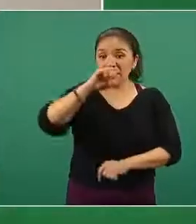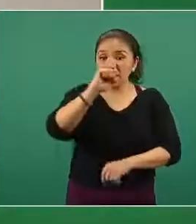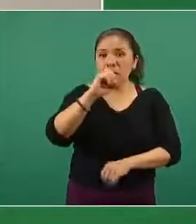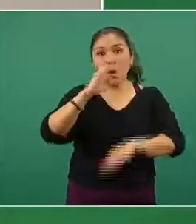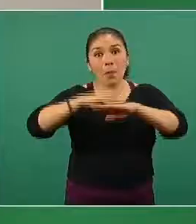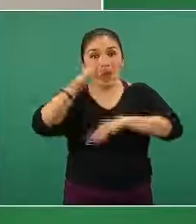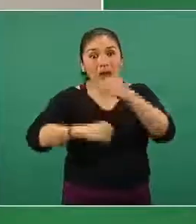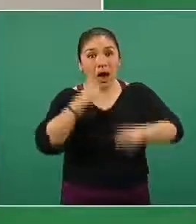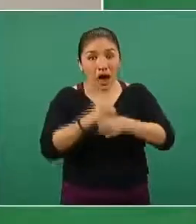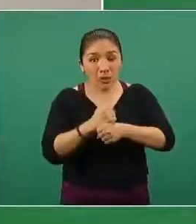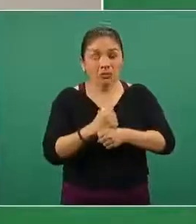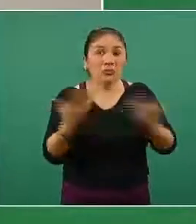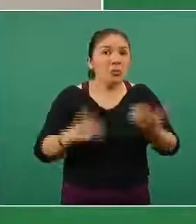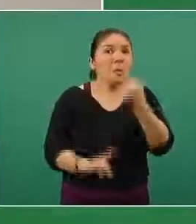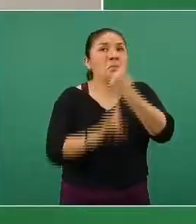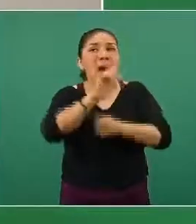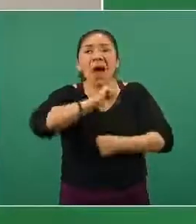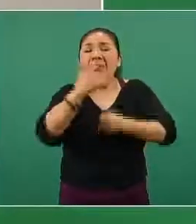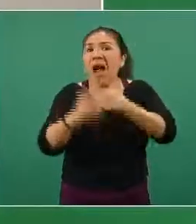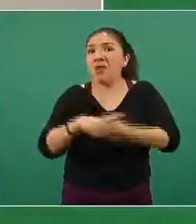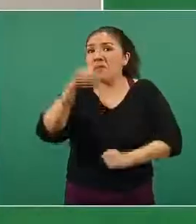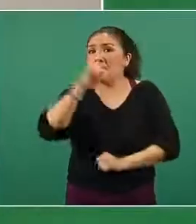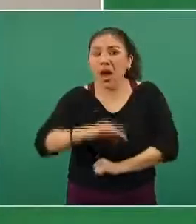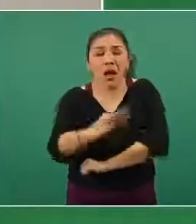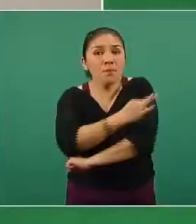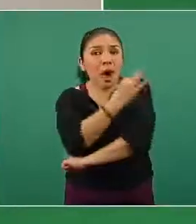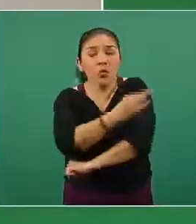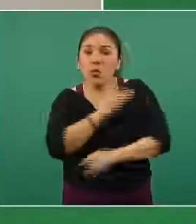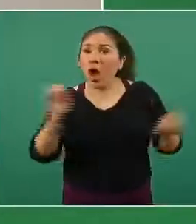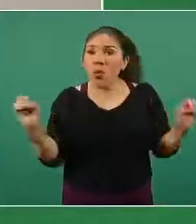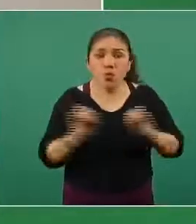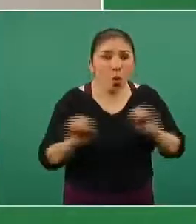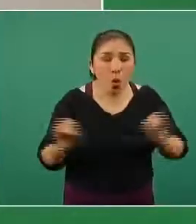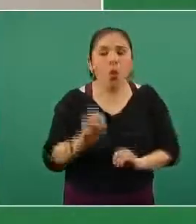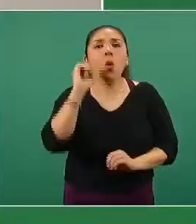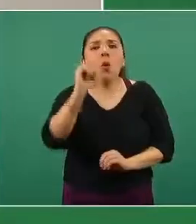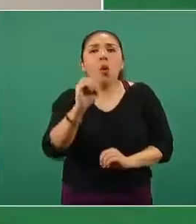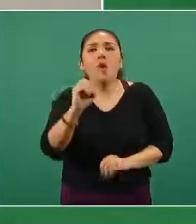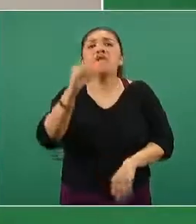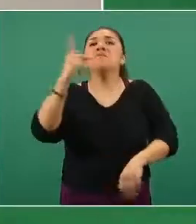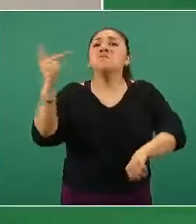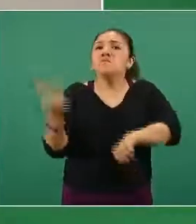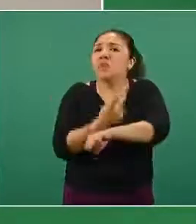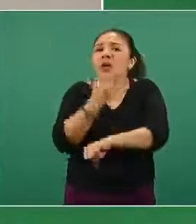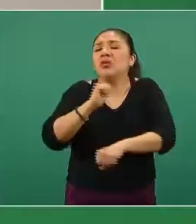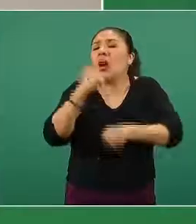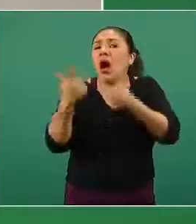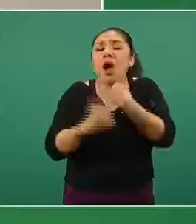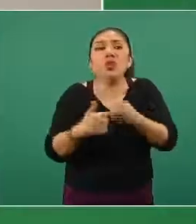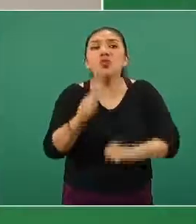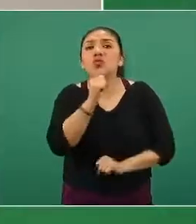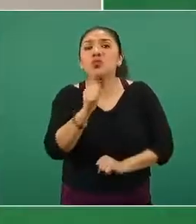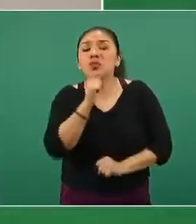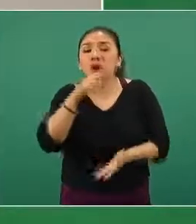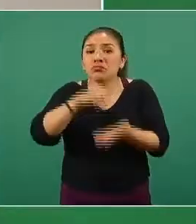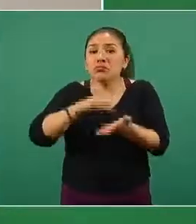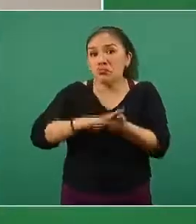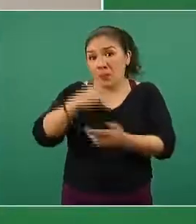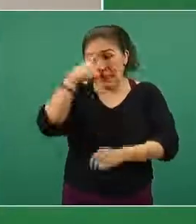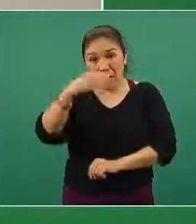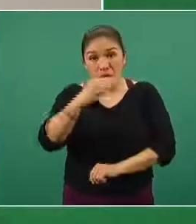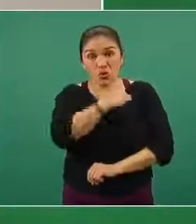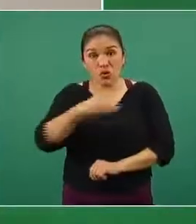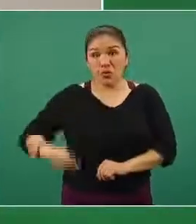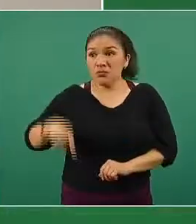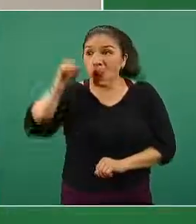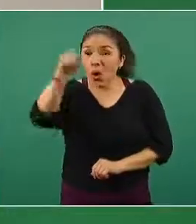más años de edad y por algún motivo todavía no recibió la vacuna o por algún motivo no se había activado su municipio para